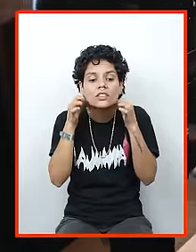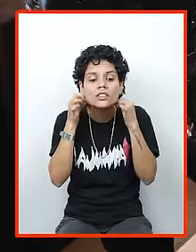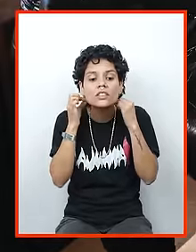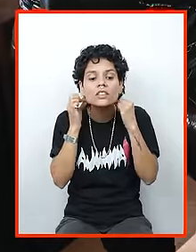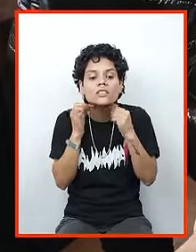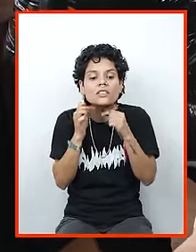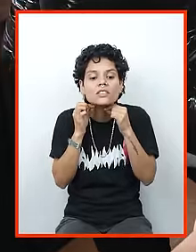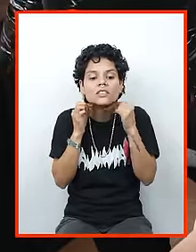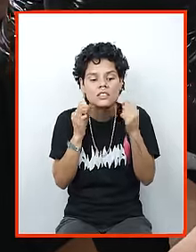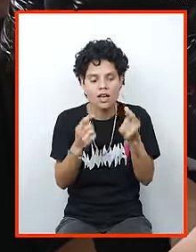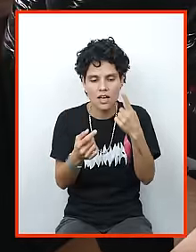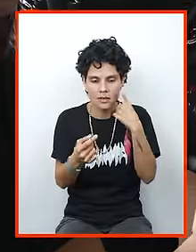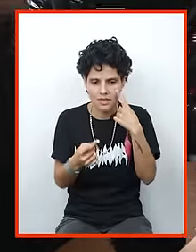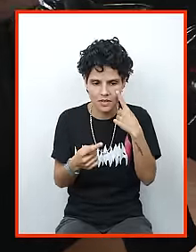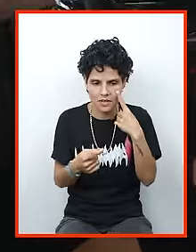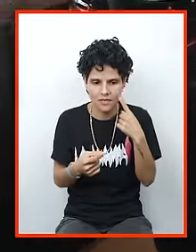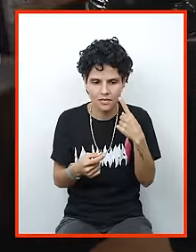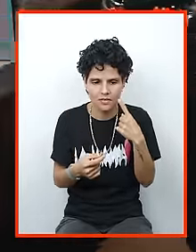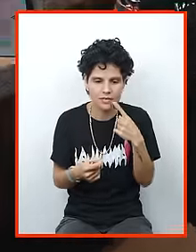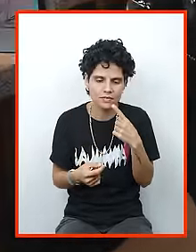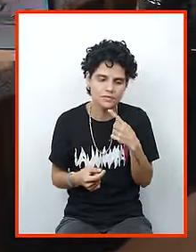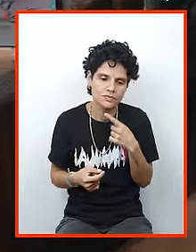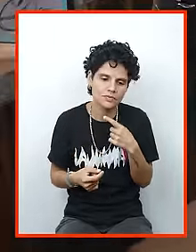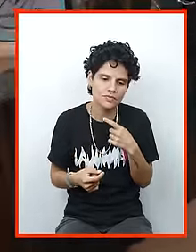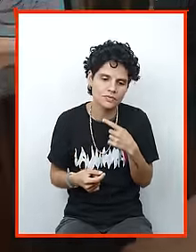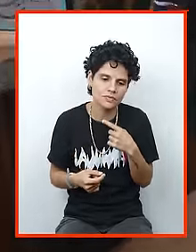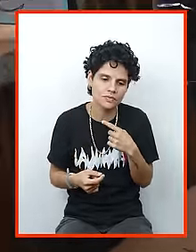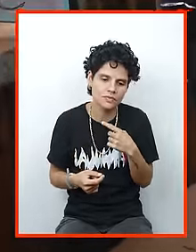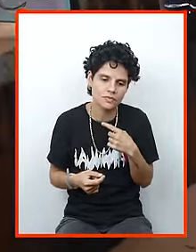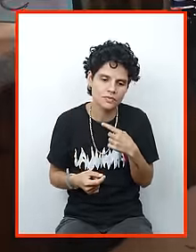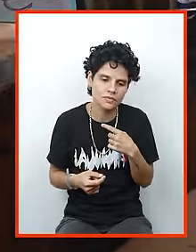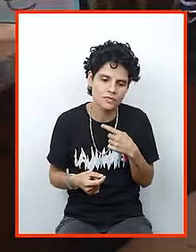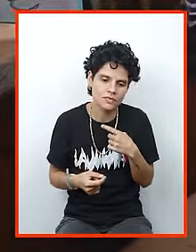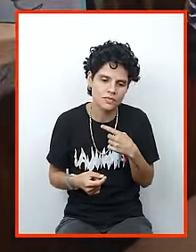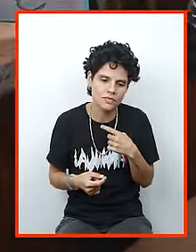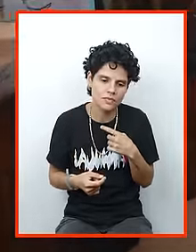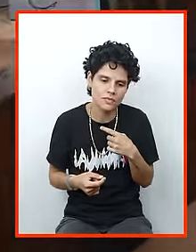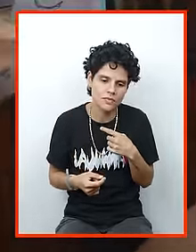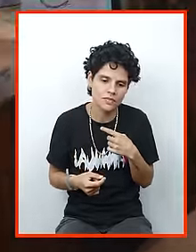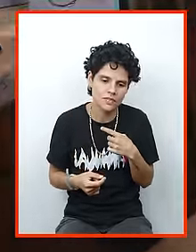ya, si hay. Eso cachete. Va por abajo. Mi amor, ven aquí. Ven aquí. Tiene elástico aquí.